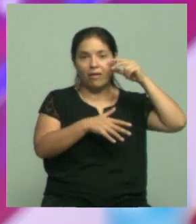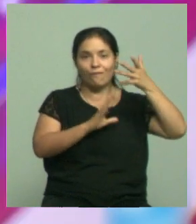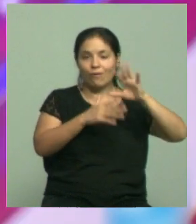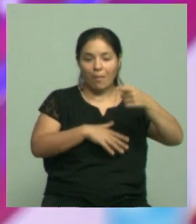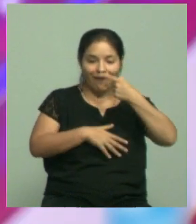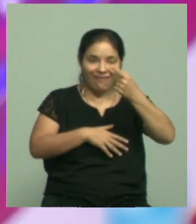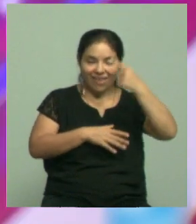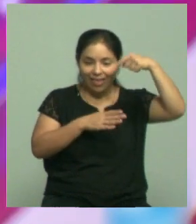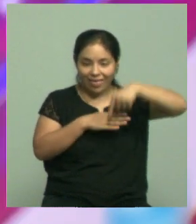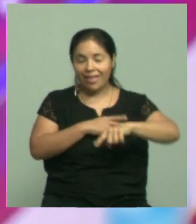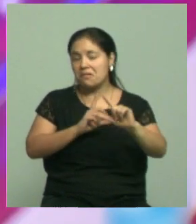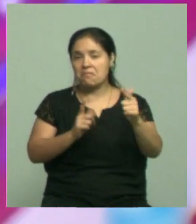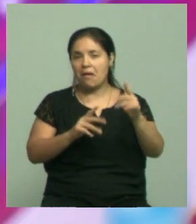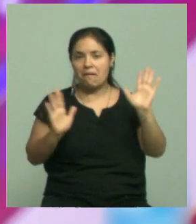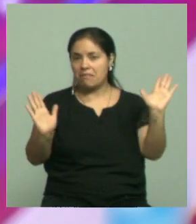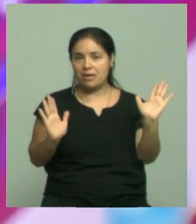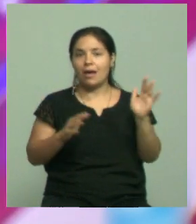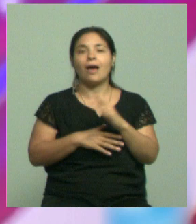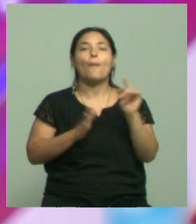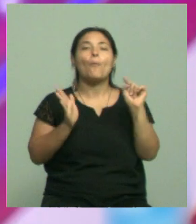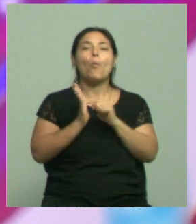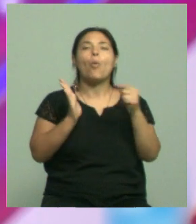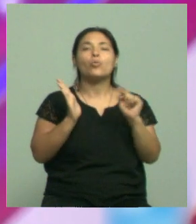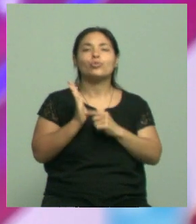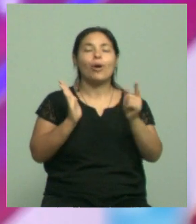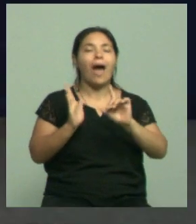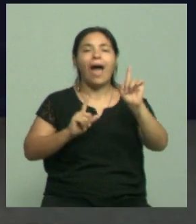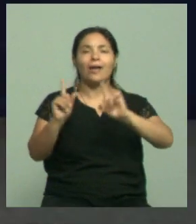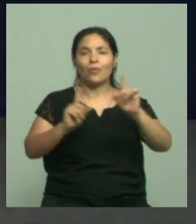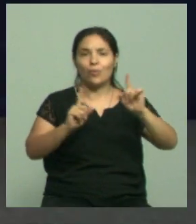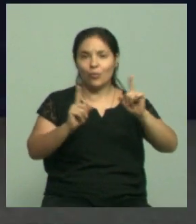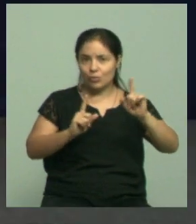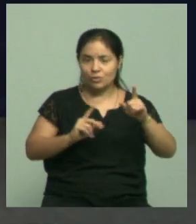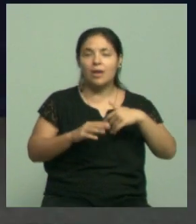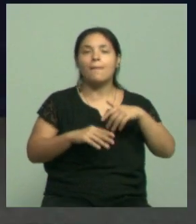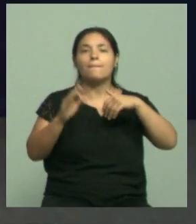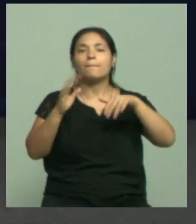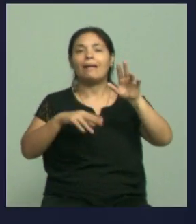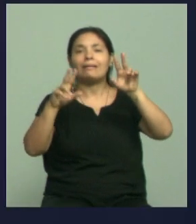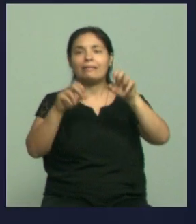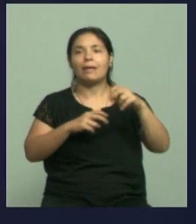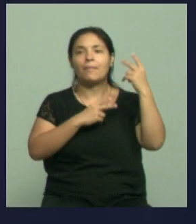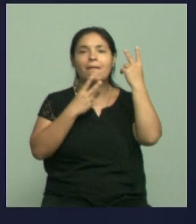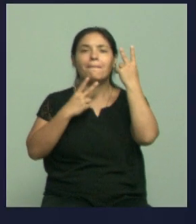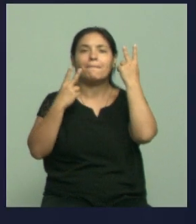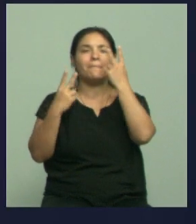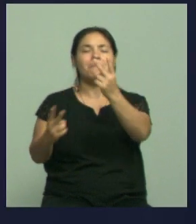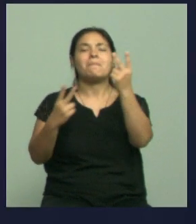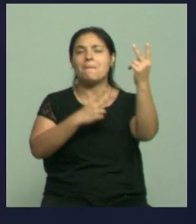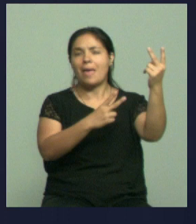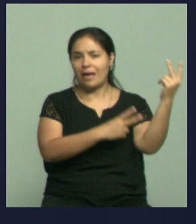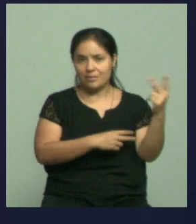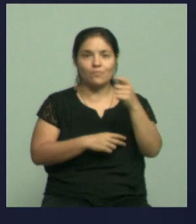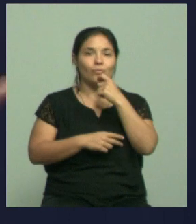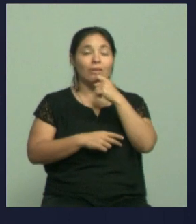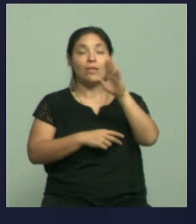algunos puntos específicos, principalmente de ellos, casi todos ellos estaban asociados a la cuestión migratoria. Entonces, si en Estados